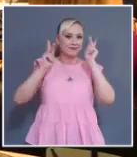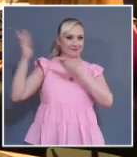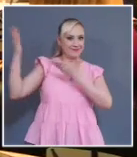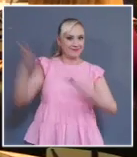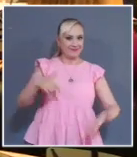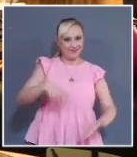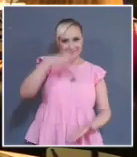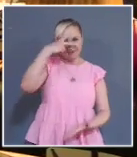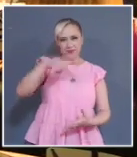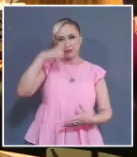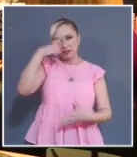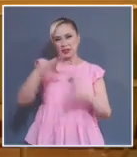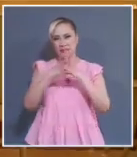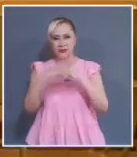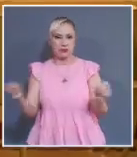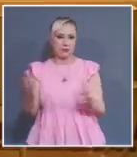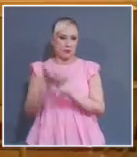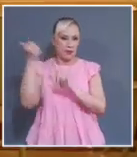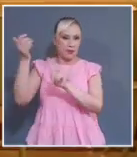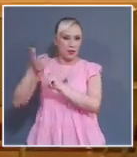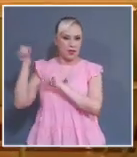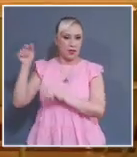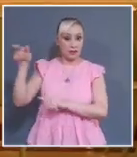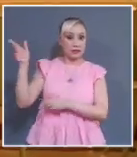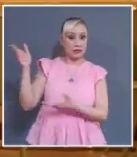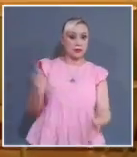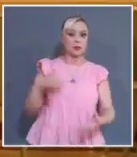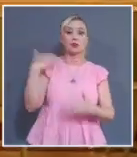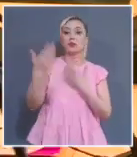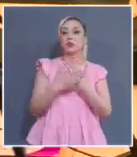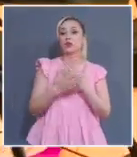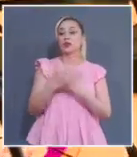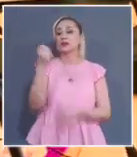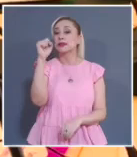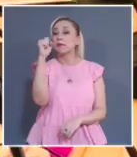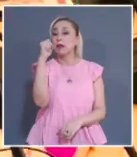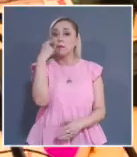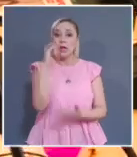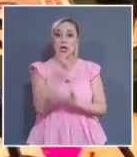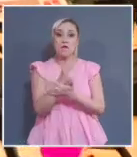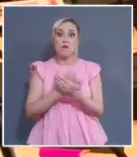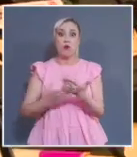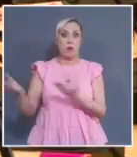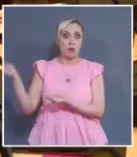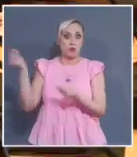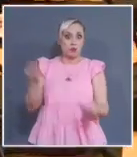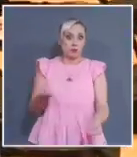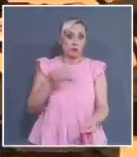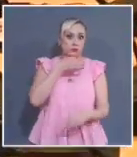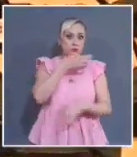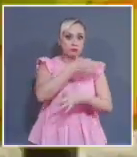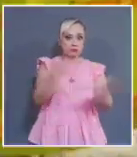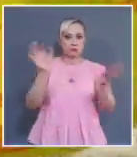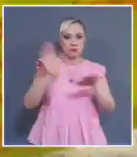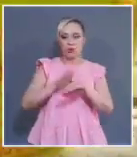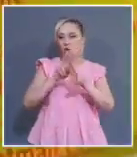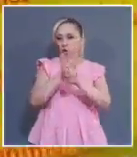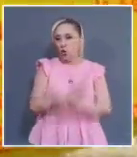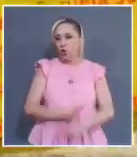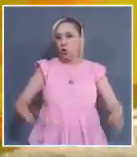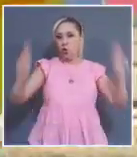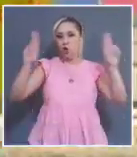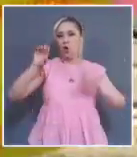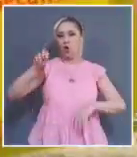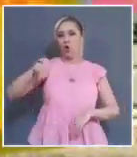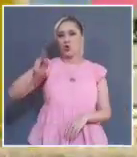Desaparición Forzada será analizado el próximo mes de septiembre, informó Naciones Unidas. Indicó que será durante su 25º